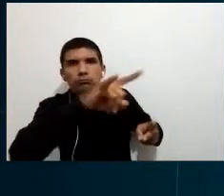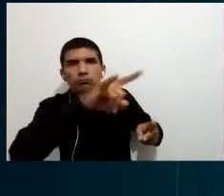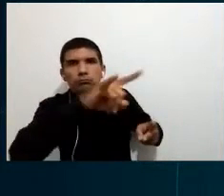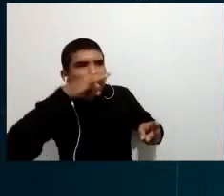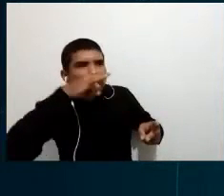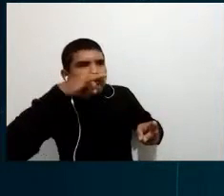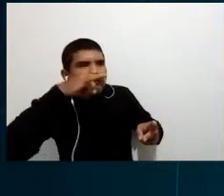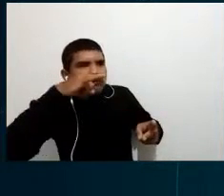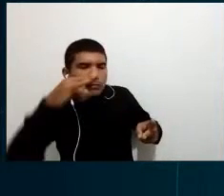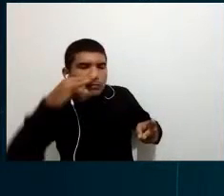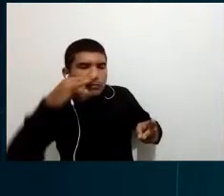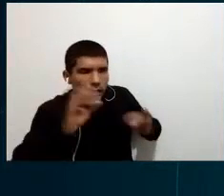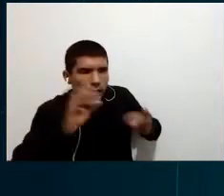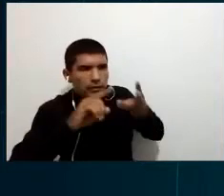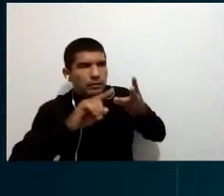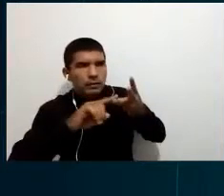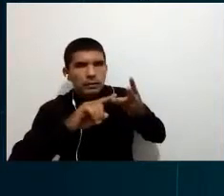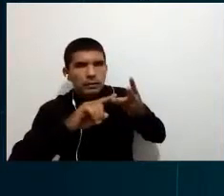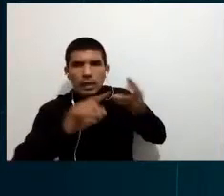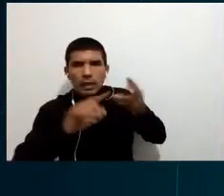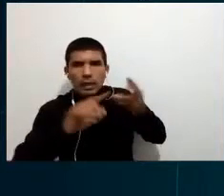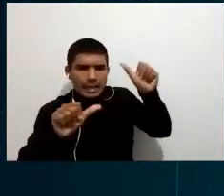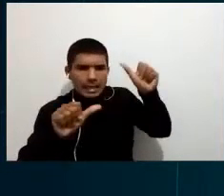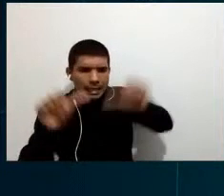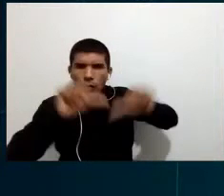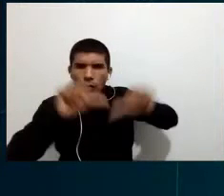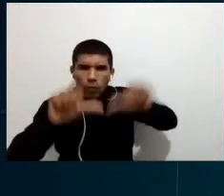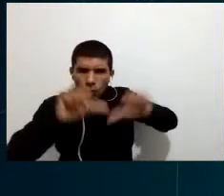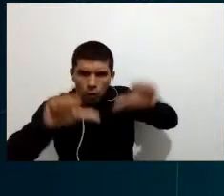estable. Es inerte y poco soluble en agua.